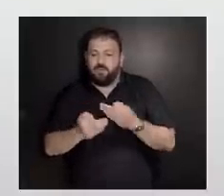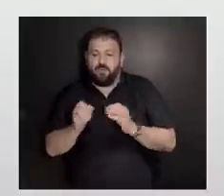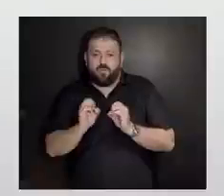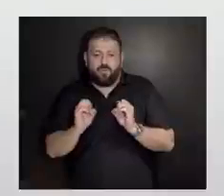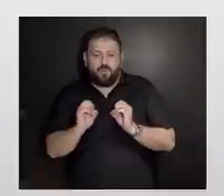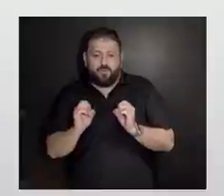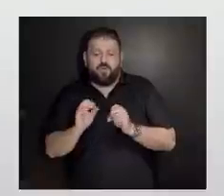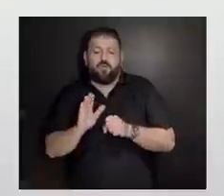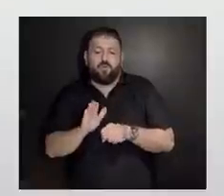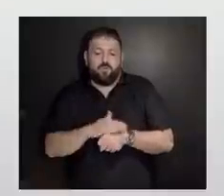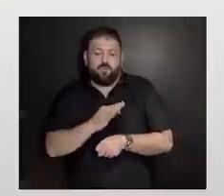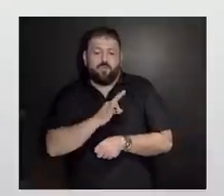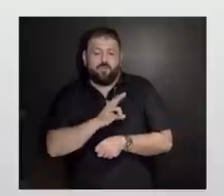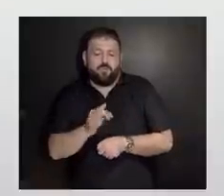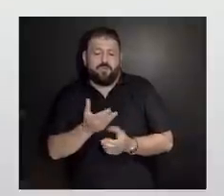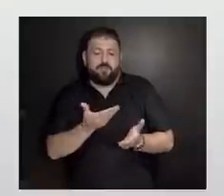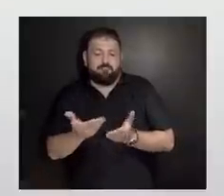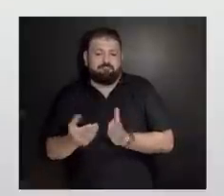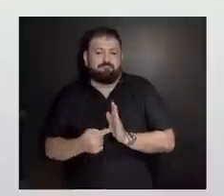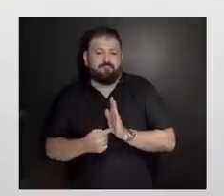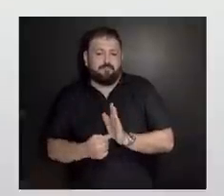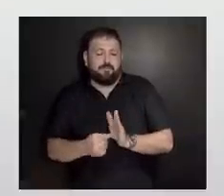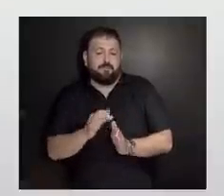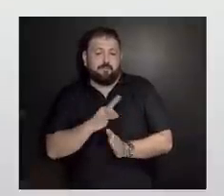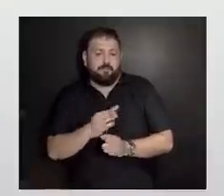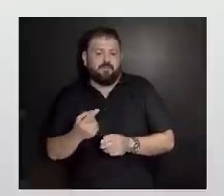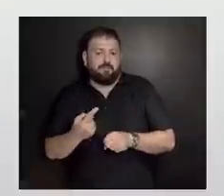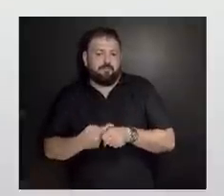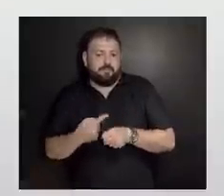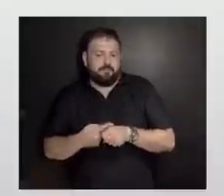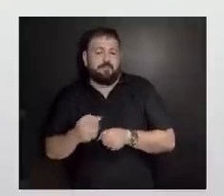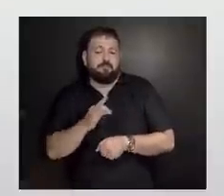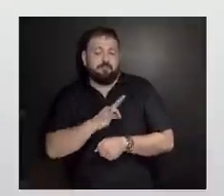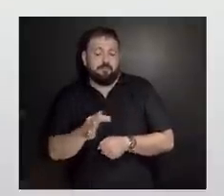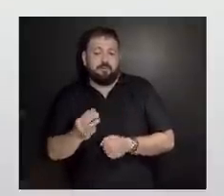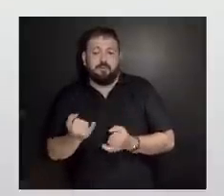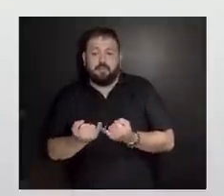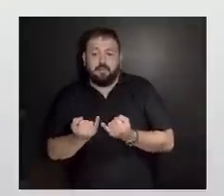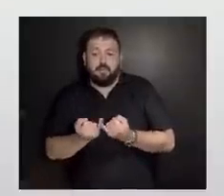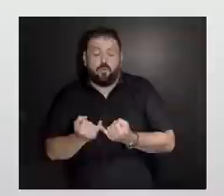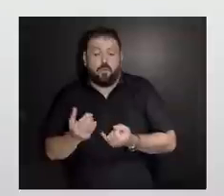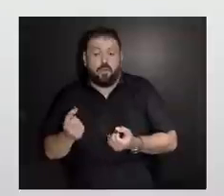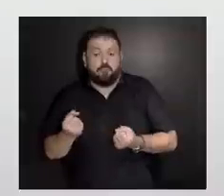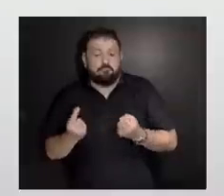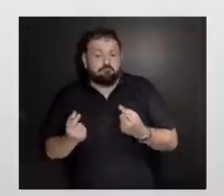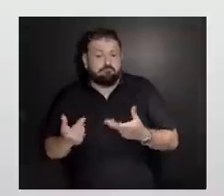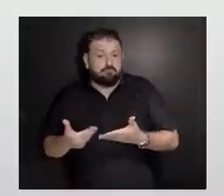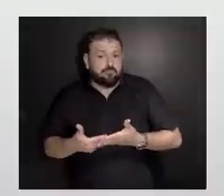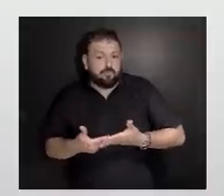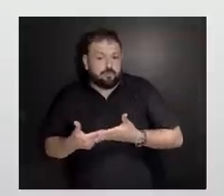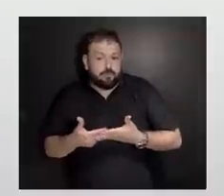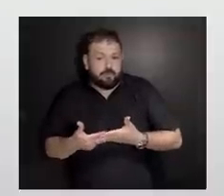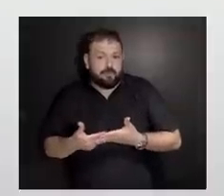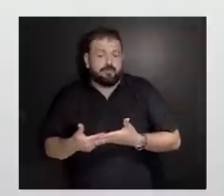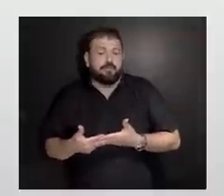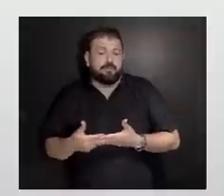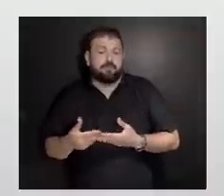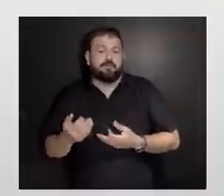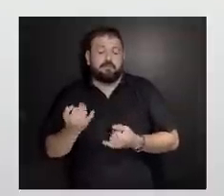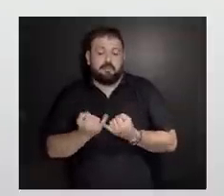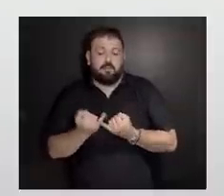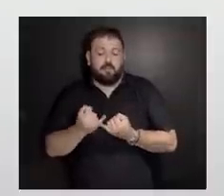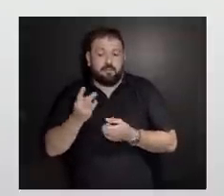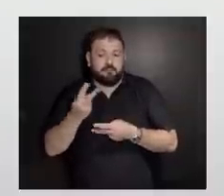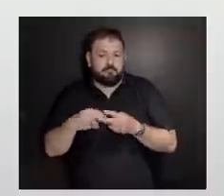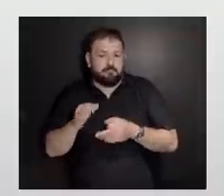y esto puede condicionar la presencia de esta condición o incluso en este tipo de bebés también son más propensos al